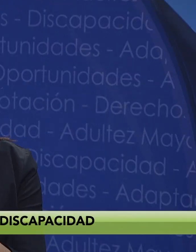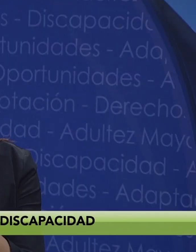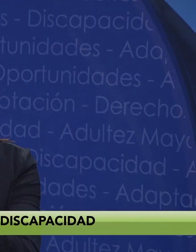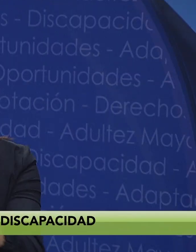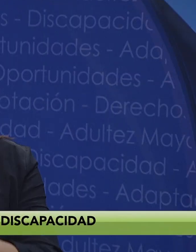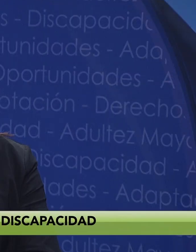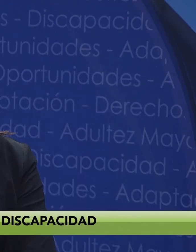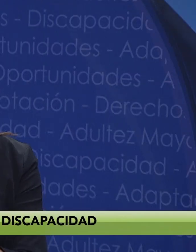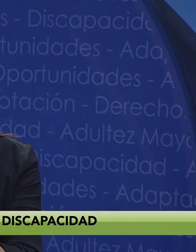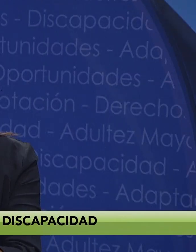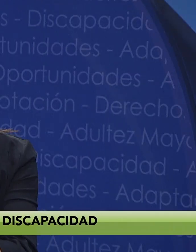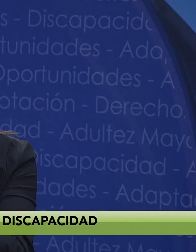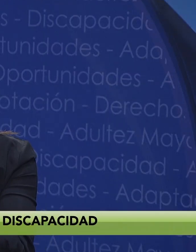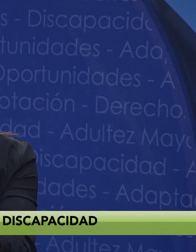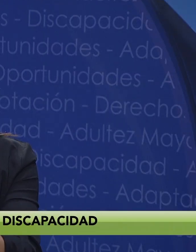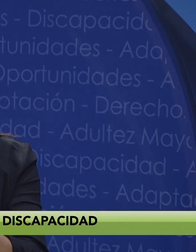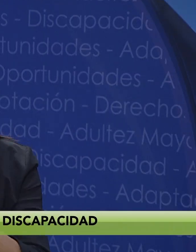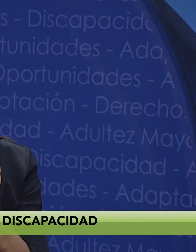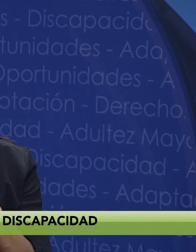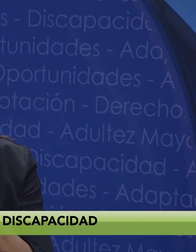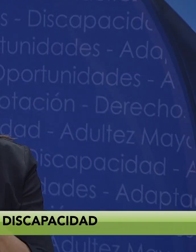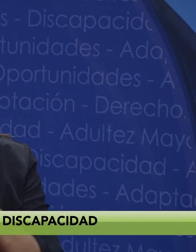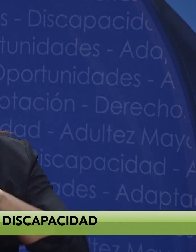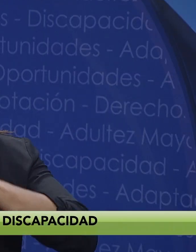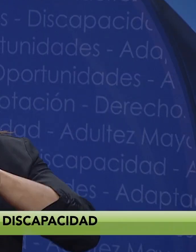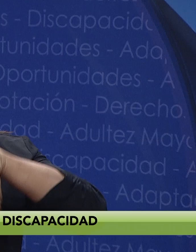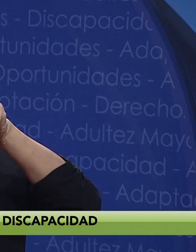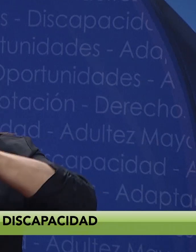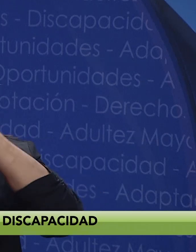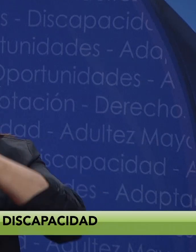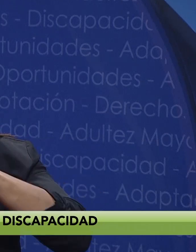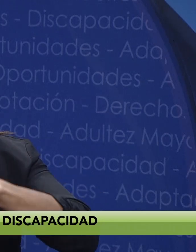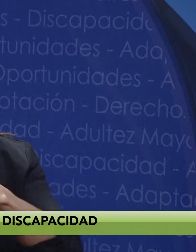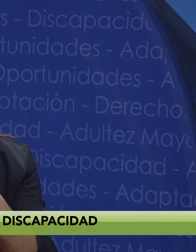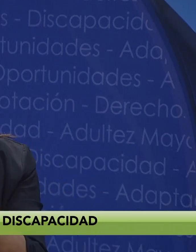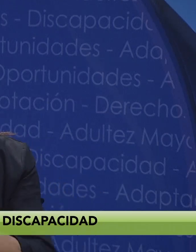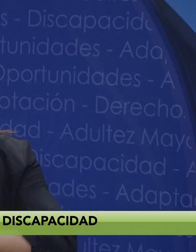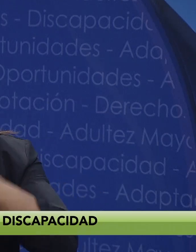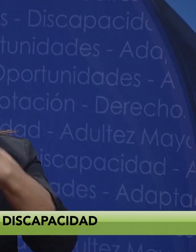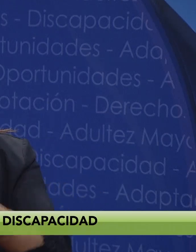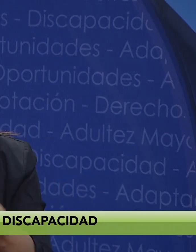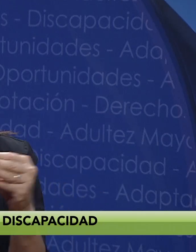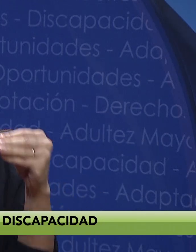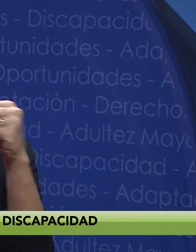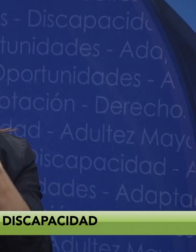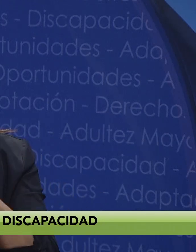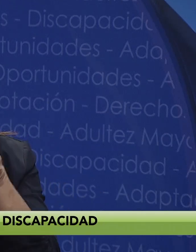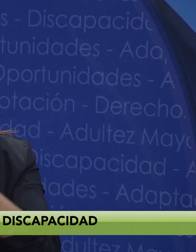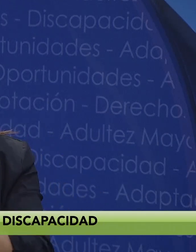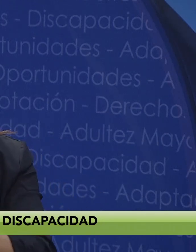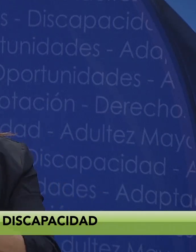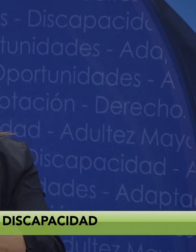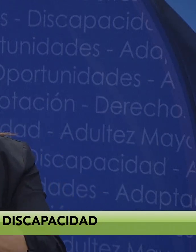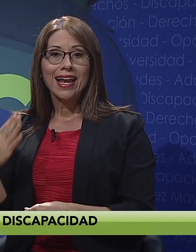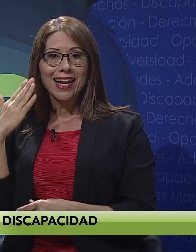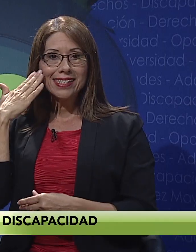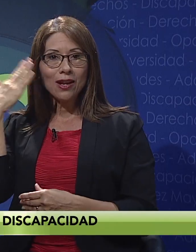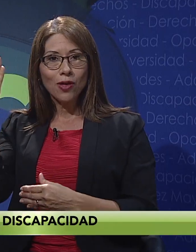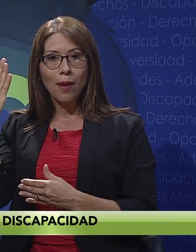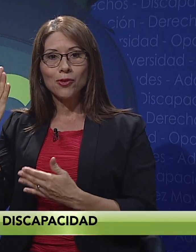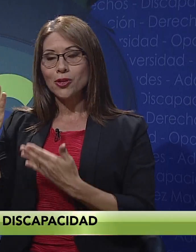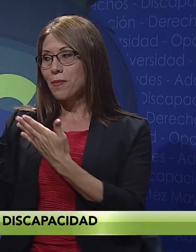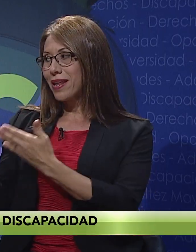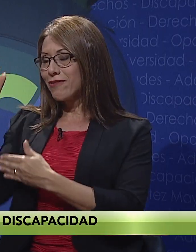Le invitamos a acompañarnos a aportar a este conocimiento sobre la diversidad y a construir un mundo más inclusivo.